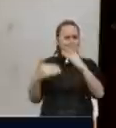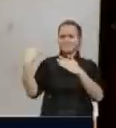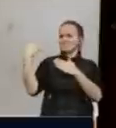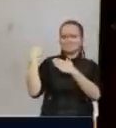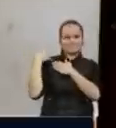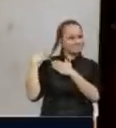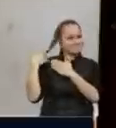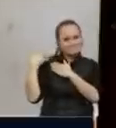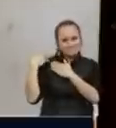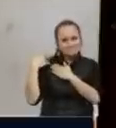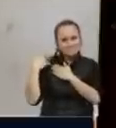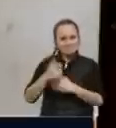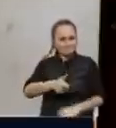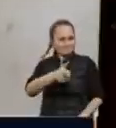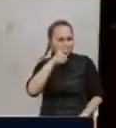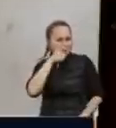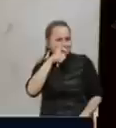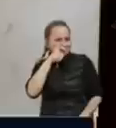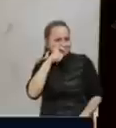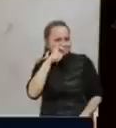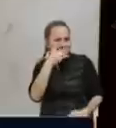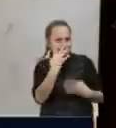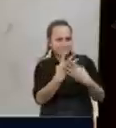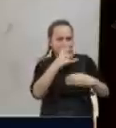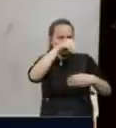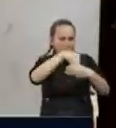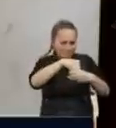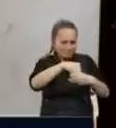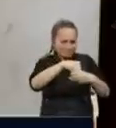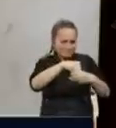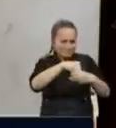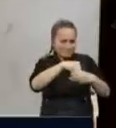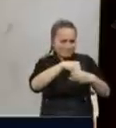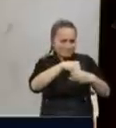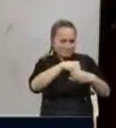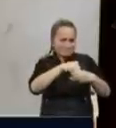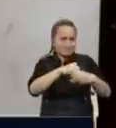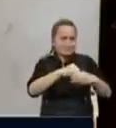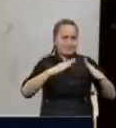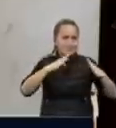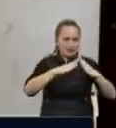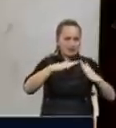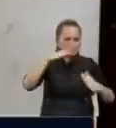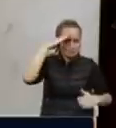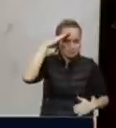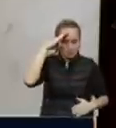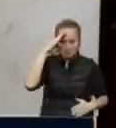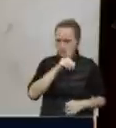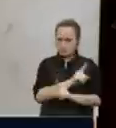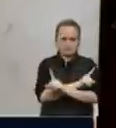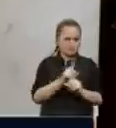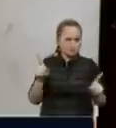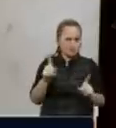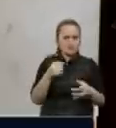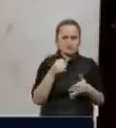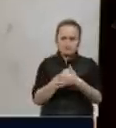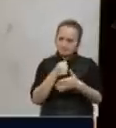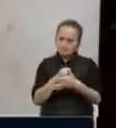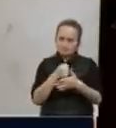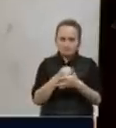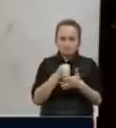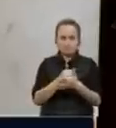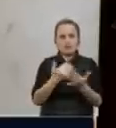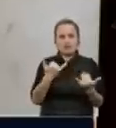corresponden, custodiando personas privadas de libertad, no puede continuar, y que venimos haciendo